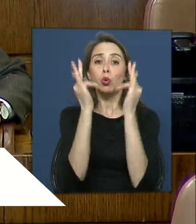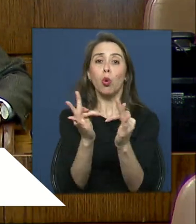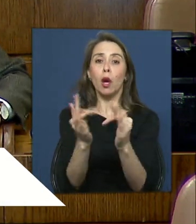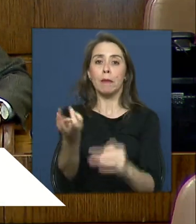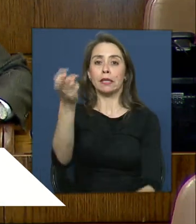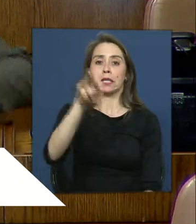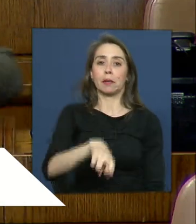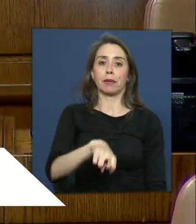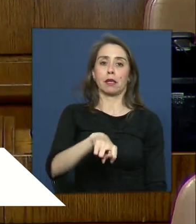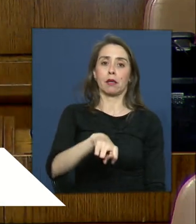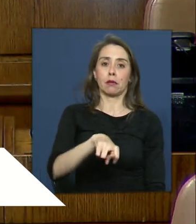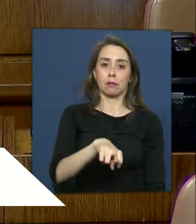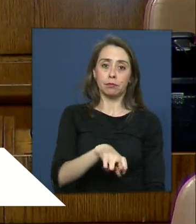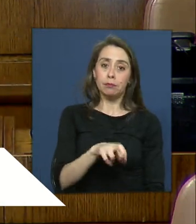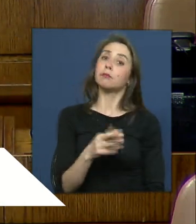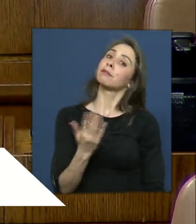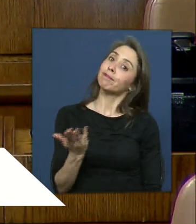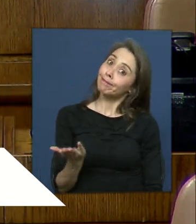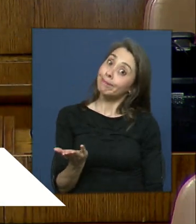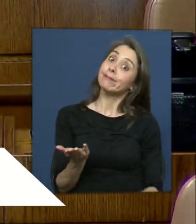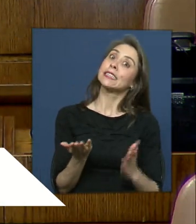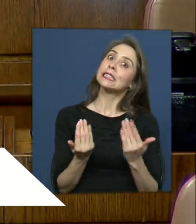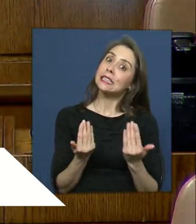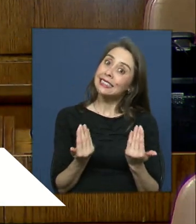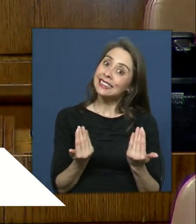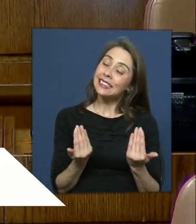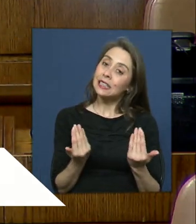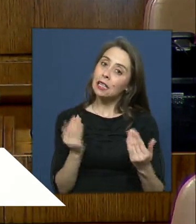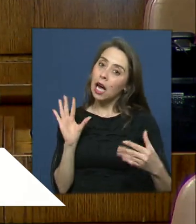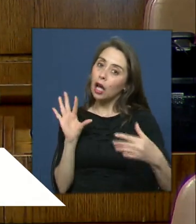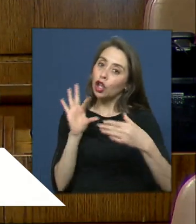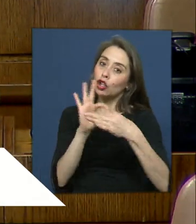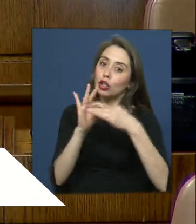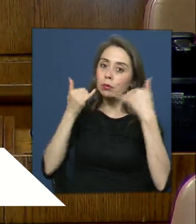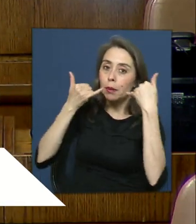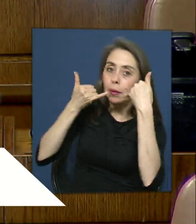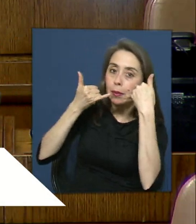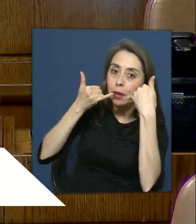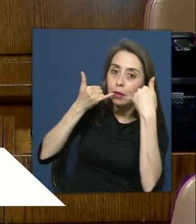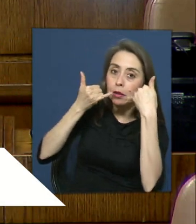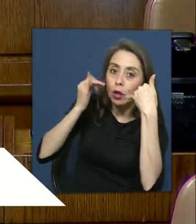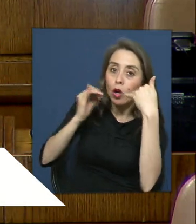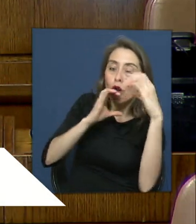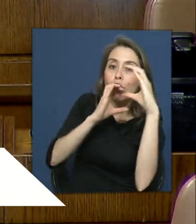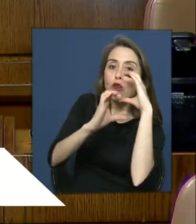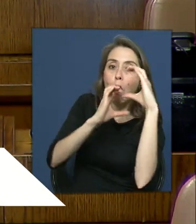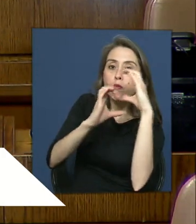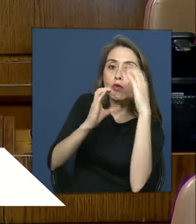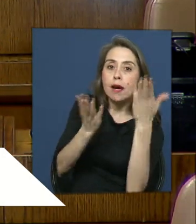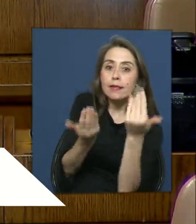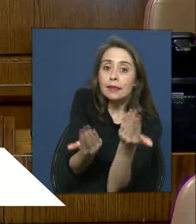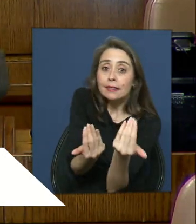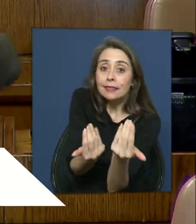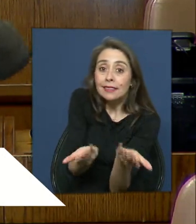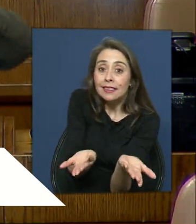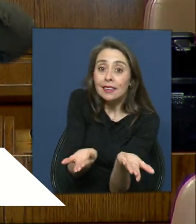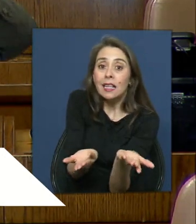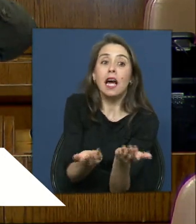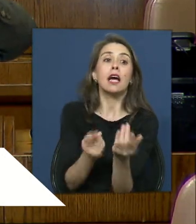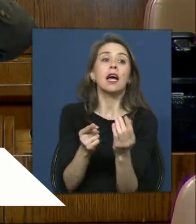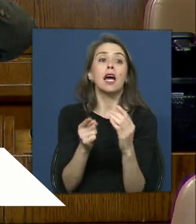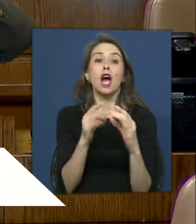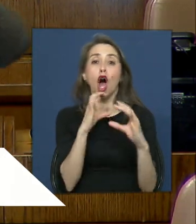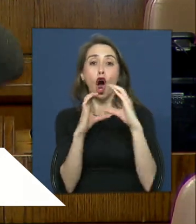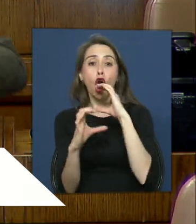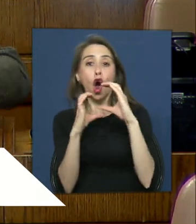ocurrir. Para eso se necesita la conexión, para eso se necesita estar comunicado. Estas comunicaciones